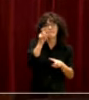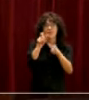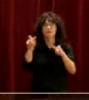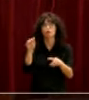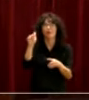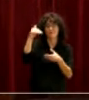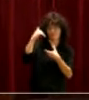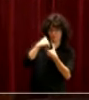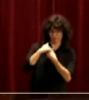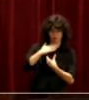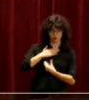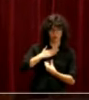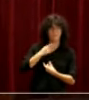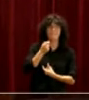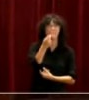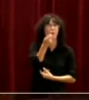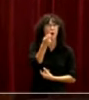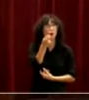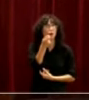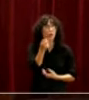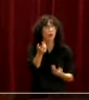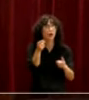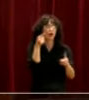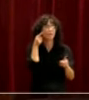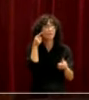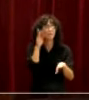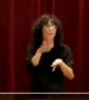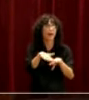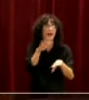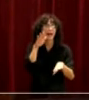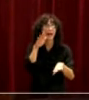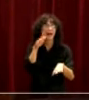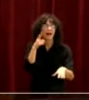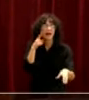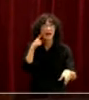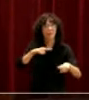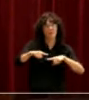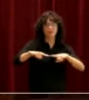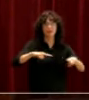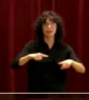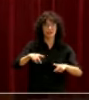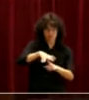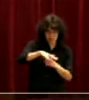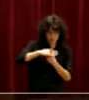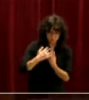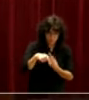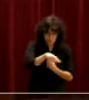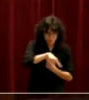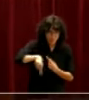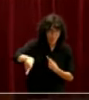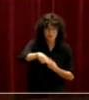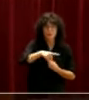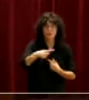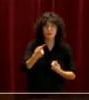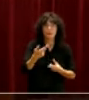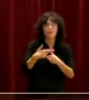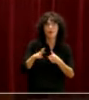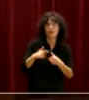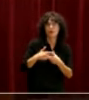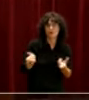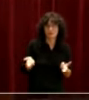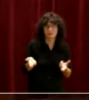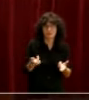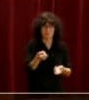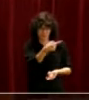para dirigir el panorama político de las Baleares. ¿Y sus socios? ¿Y los con los que han gobernado?